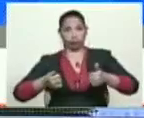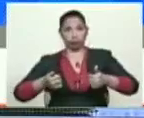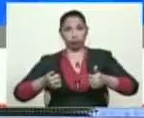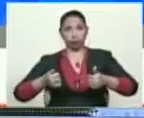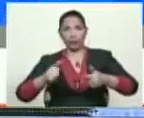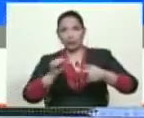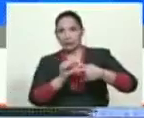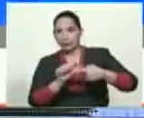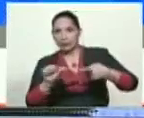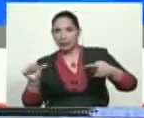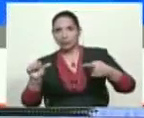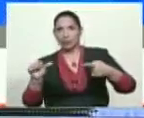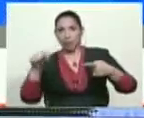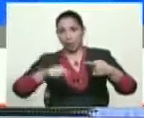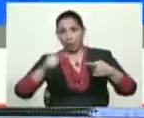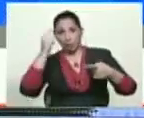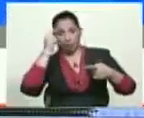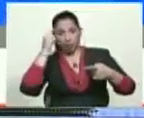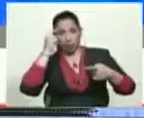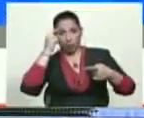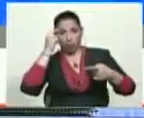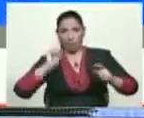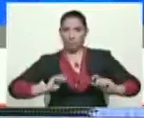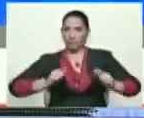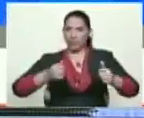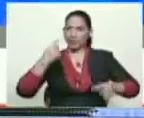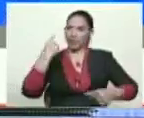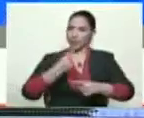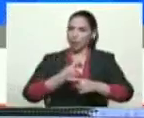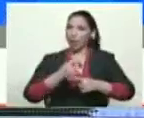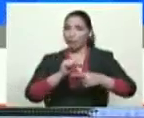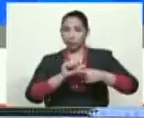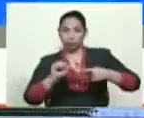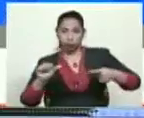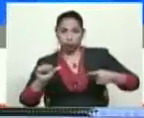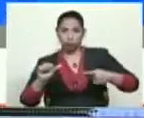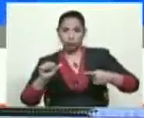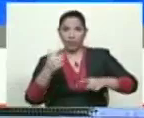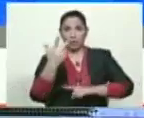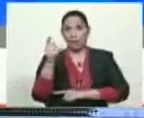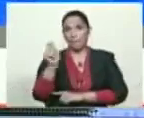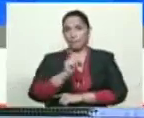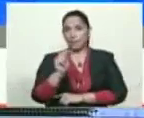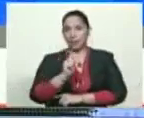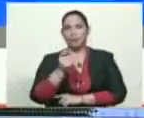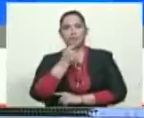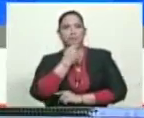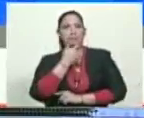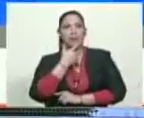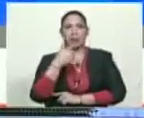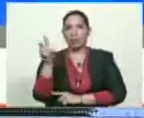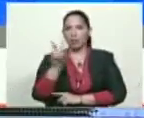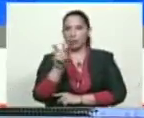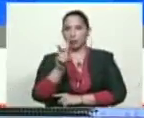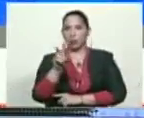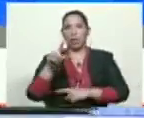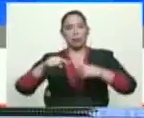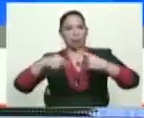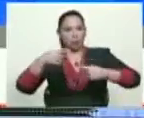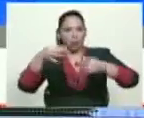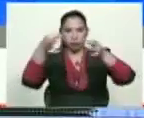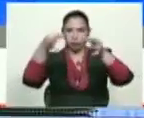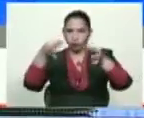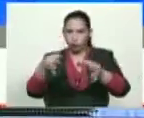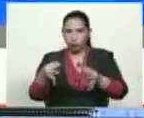semestre el día de hoy arranca y debe arrancar este semestre venezuela bella luego iremos consolidando